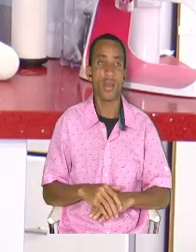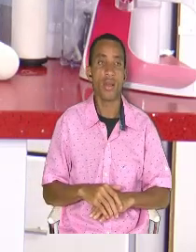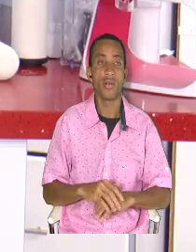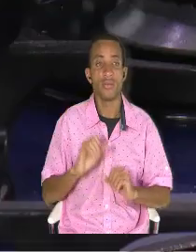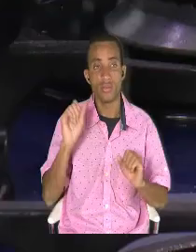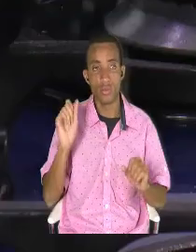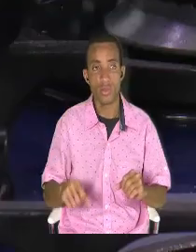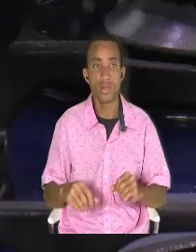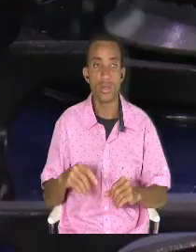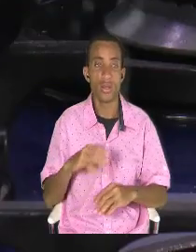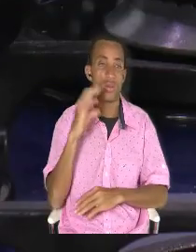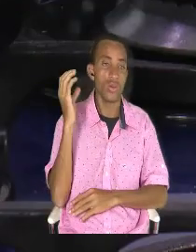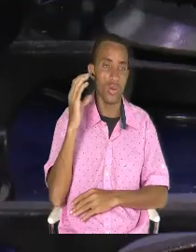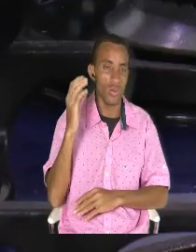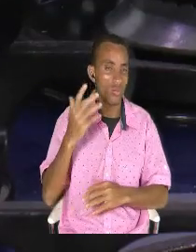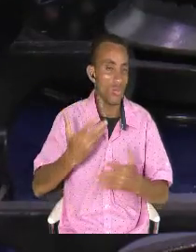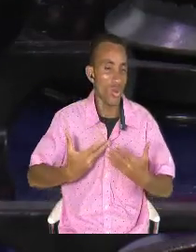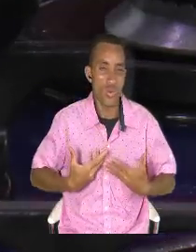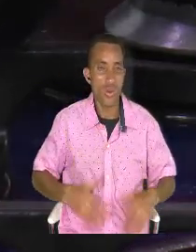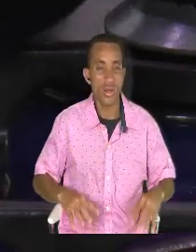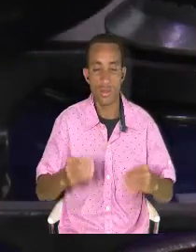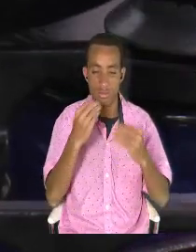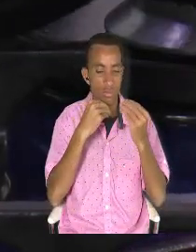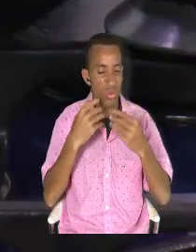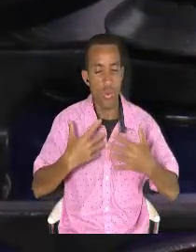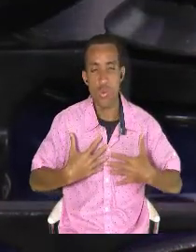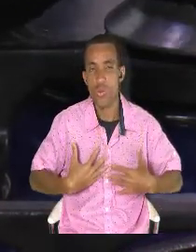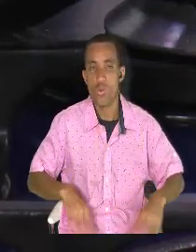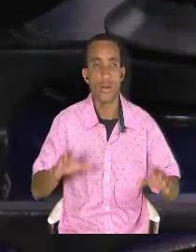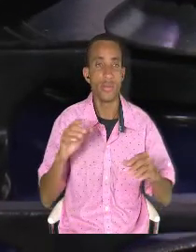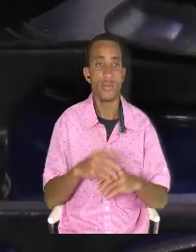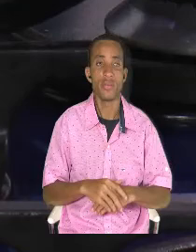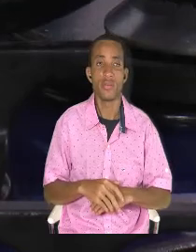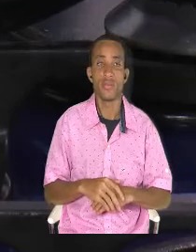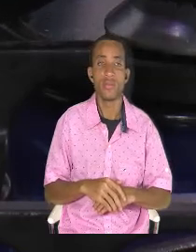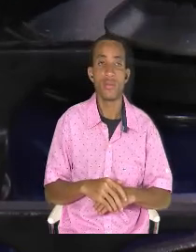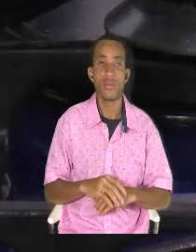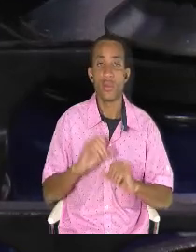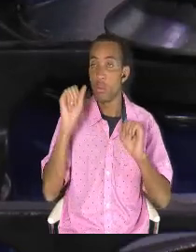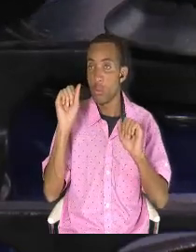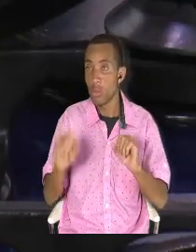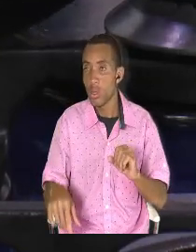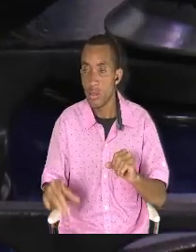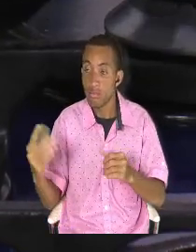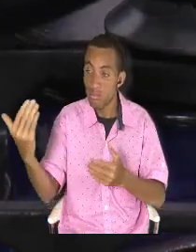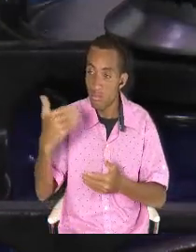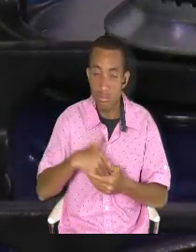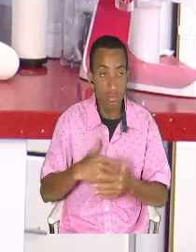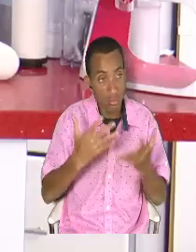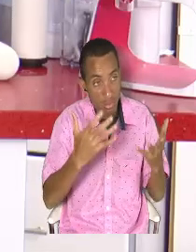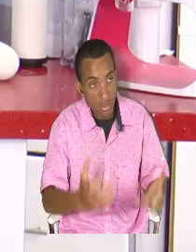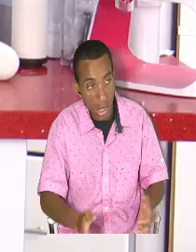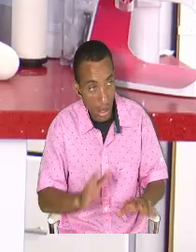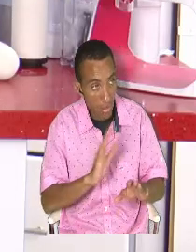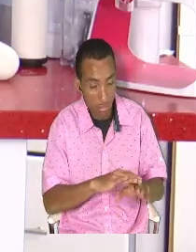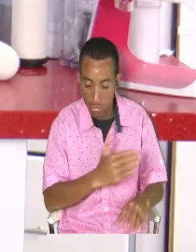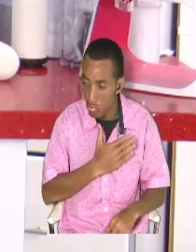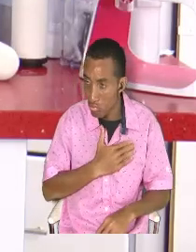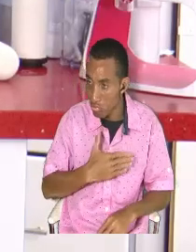maneje todo estilo de comida, ¿sí? Manejamos al estilo que el cliente nos pida. Ok, lo que él nos pida nosotros lo vamos a